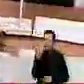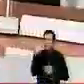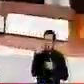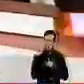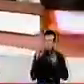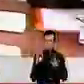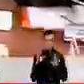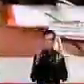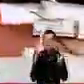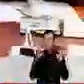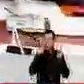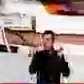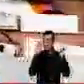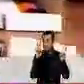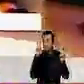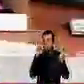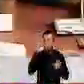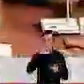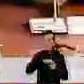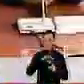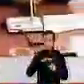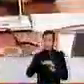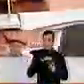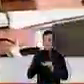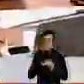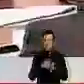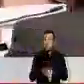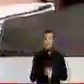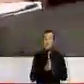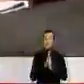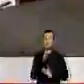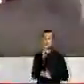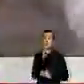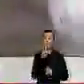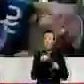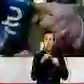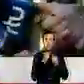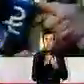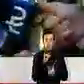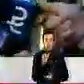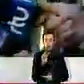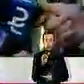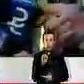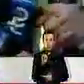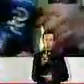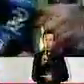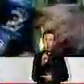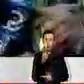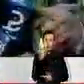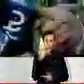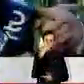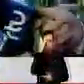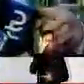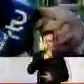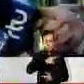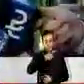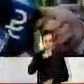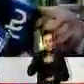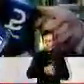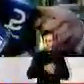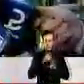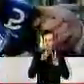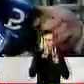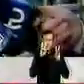funciones en hechos relacionados a la consulta popular solicitada por el colectivo Jazz Unidos. Nosotros tenemos sentencia en firme